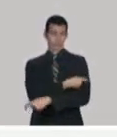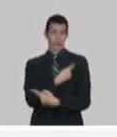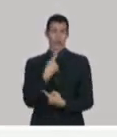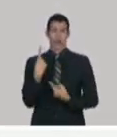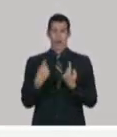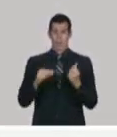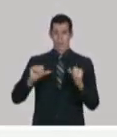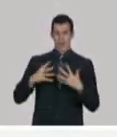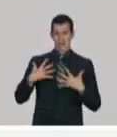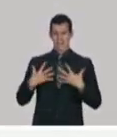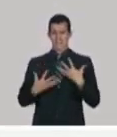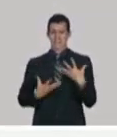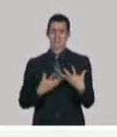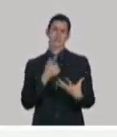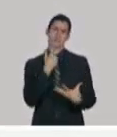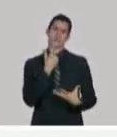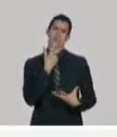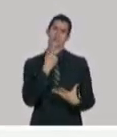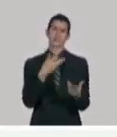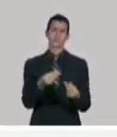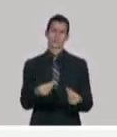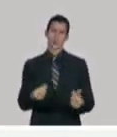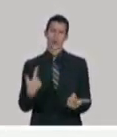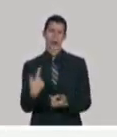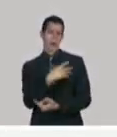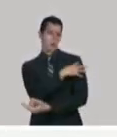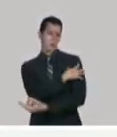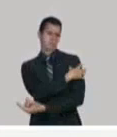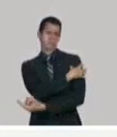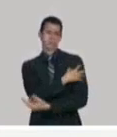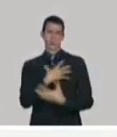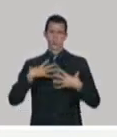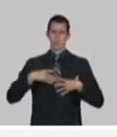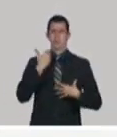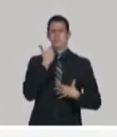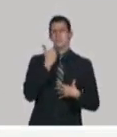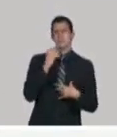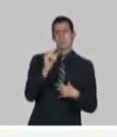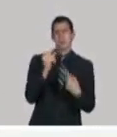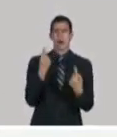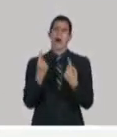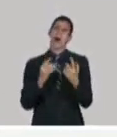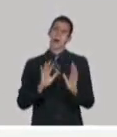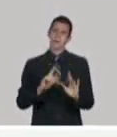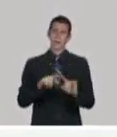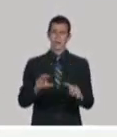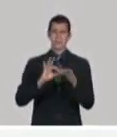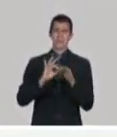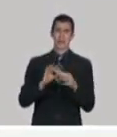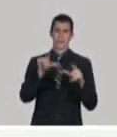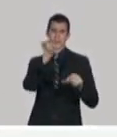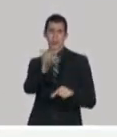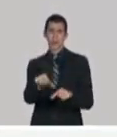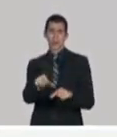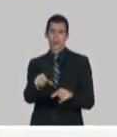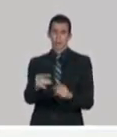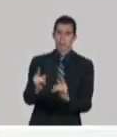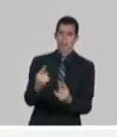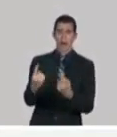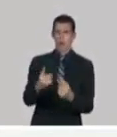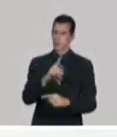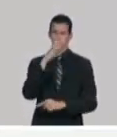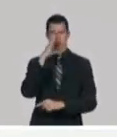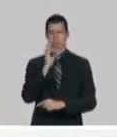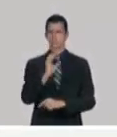como un moderado durante tres años fase unidos no hubo eventos adversos graves la otra es importante que como pueden ver el